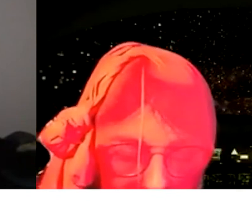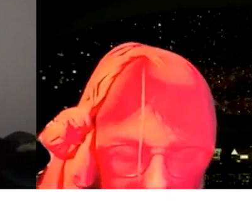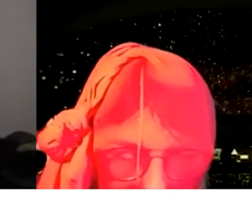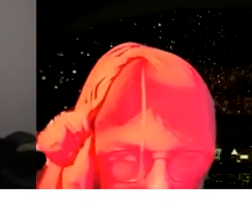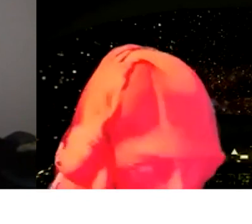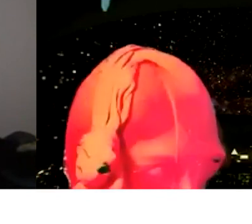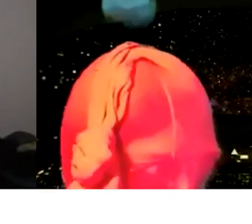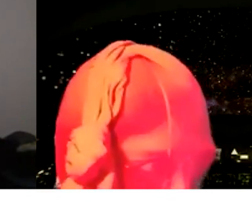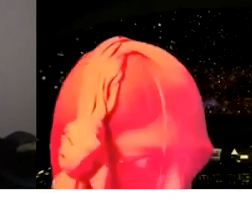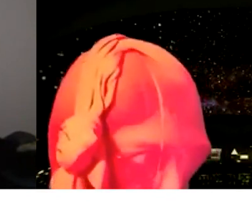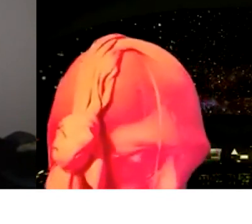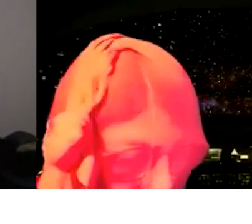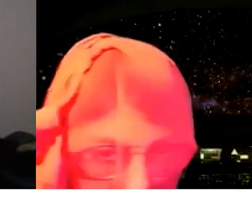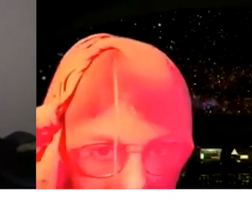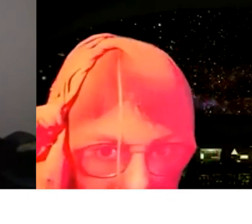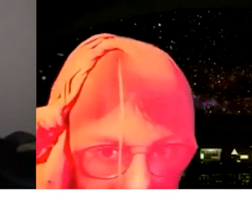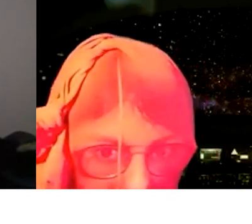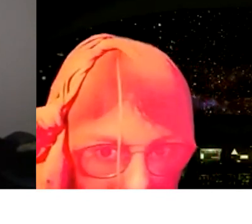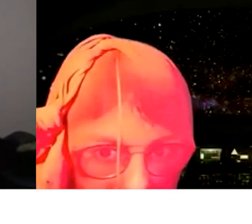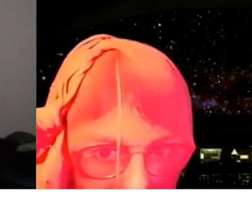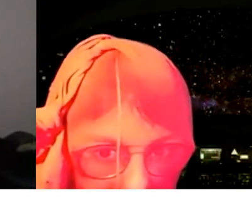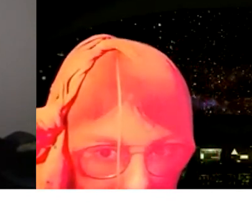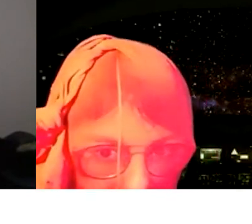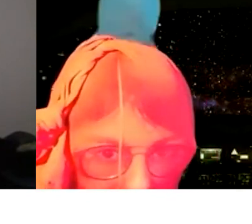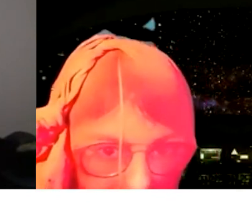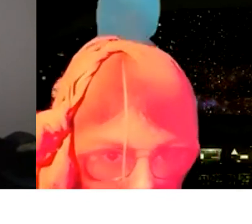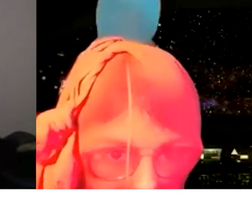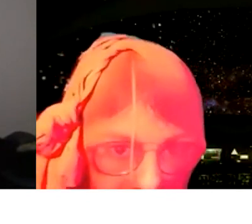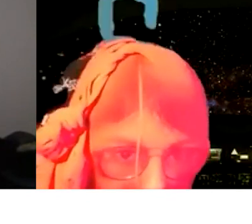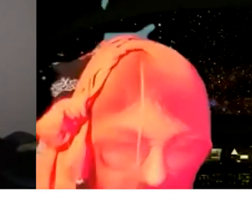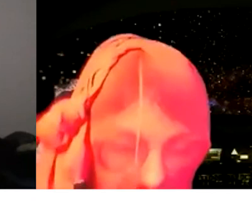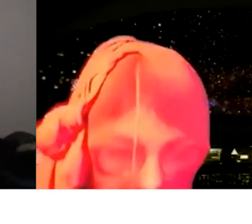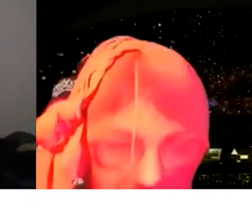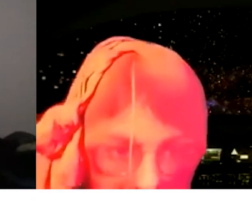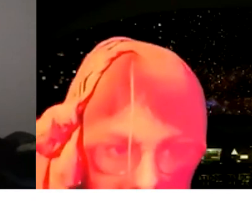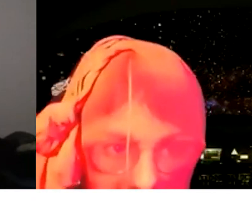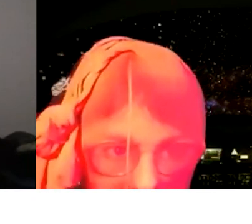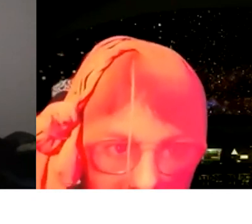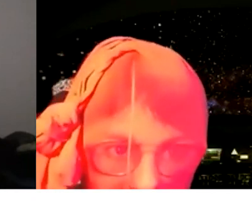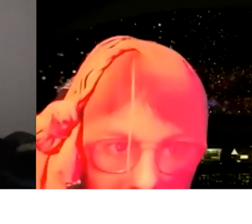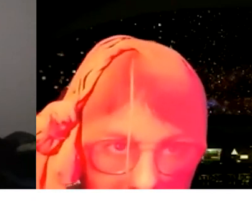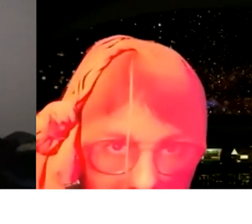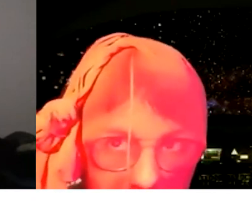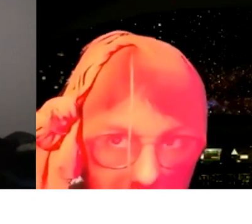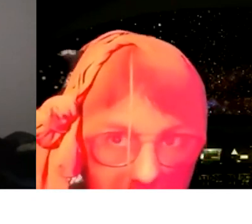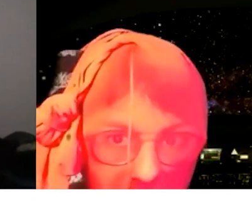como que justamente me parece que se hacen mucho más, o sea, hay mucho más podcast, se hacen mucho más, o sea,